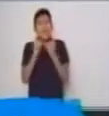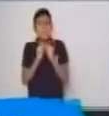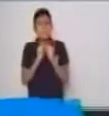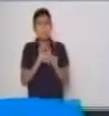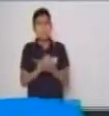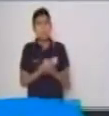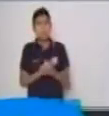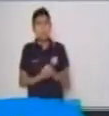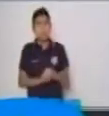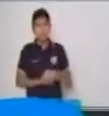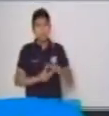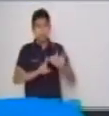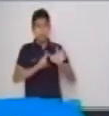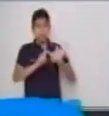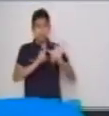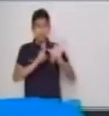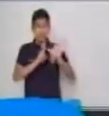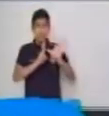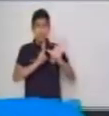Seis